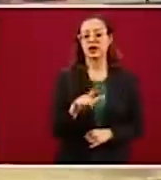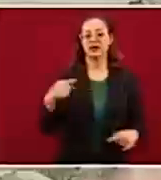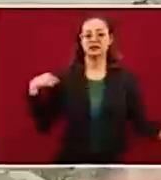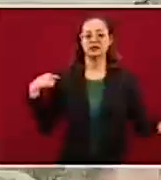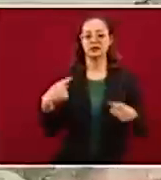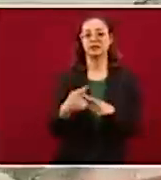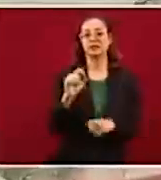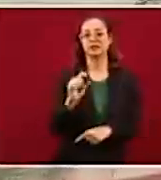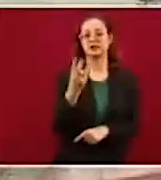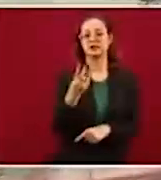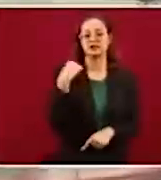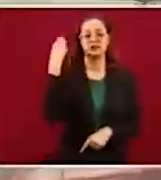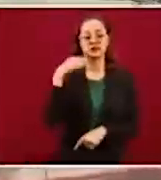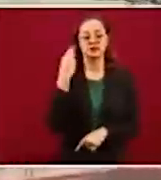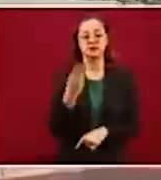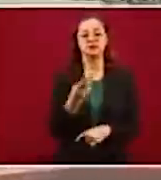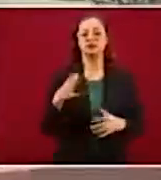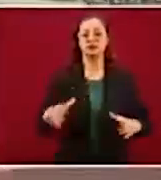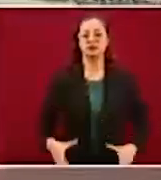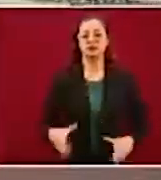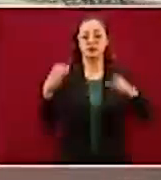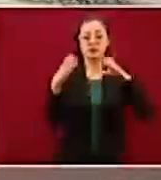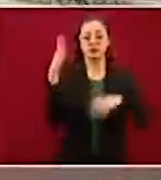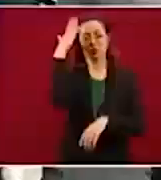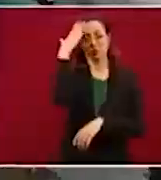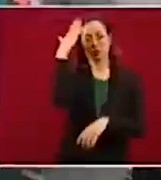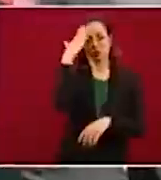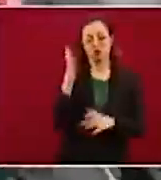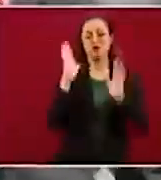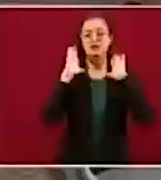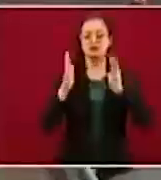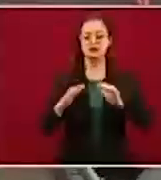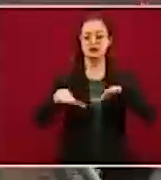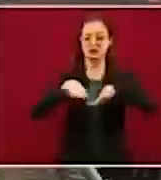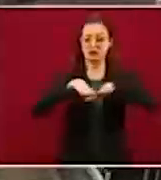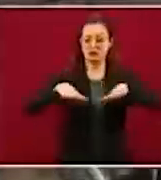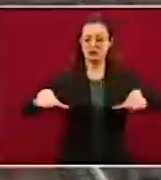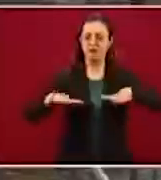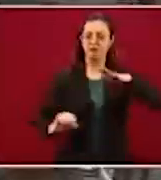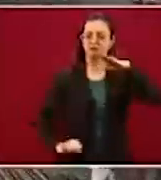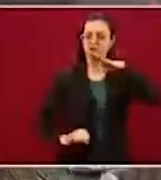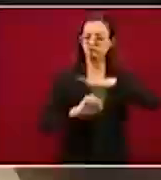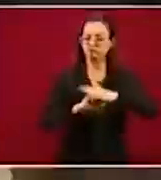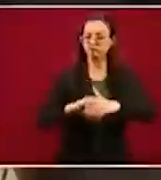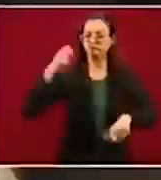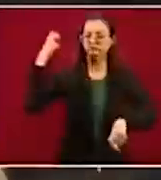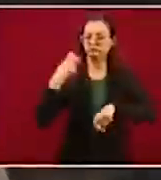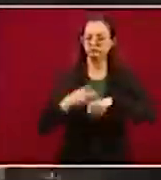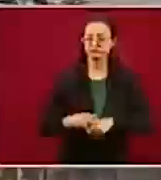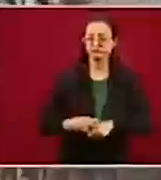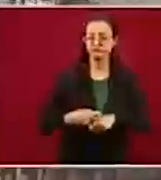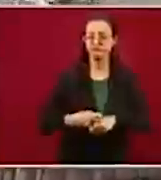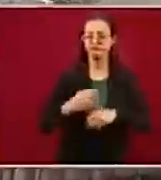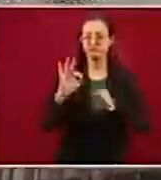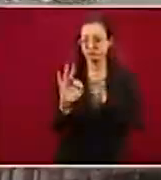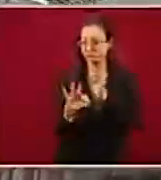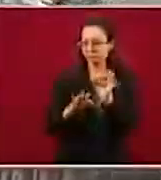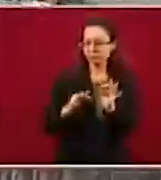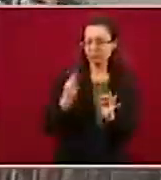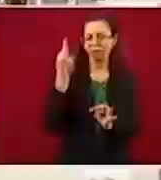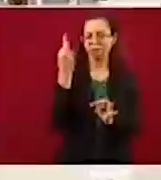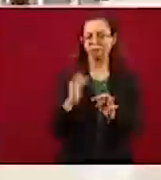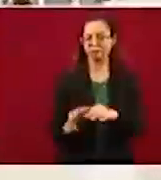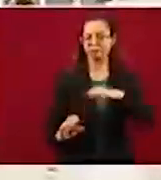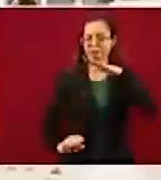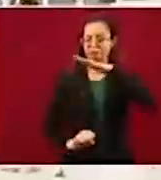2020. Con respecto a la torre de control, se realizó el colado de la losa tapa del cajón de cimentación, concluyendo con esto los trabajos de